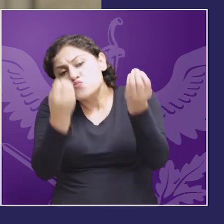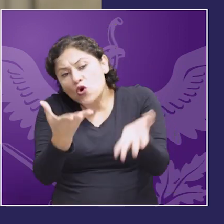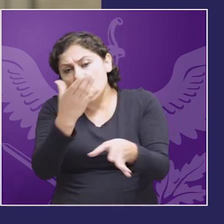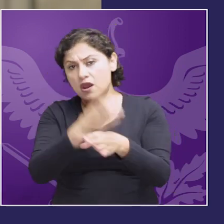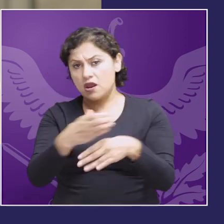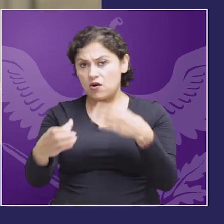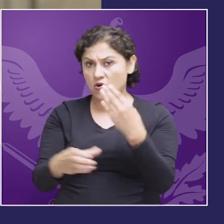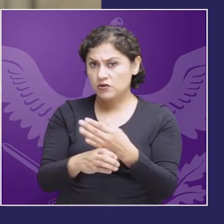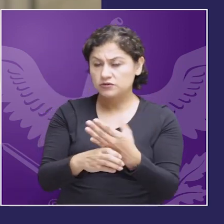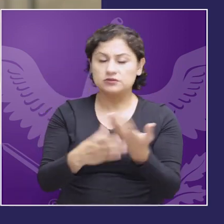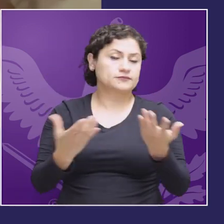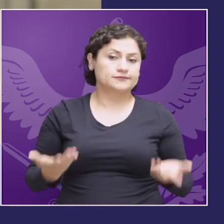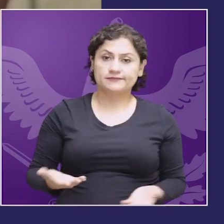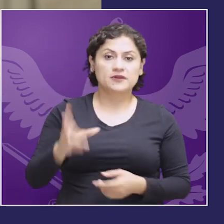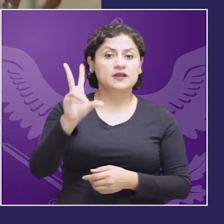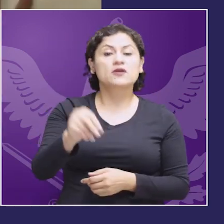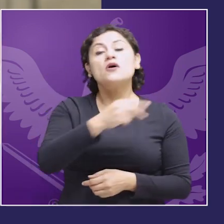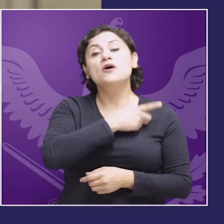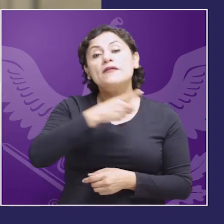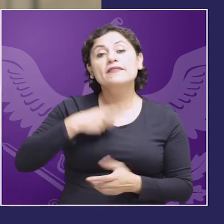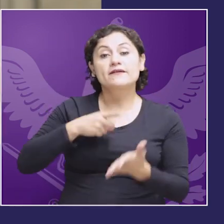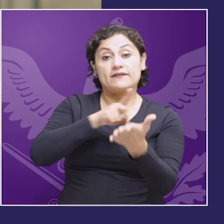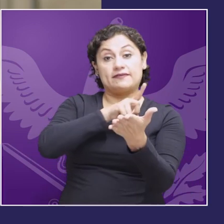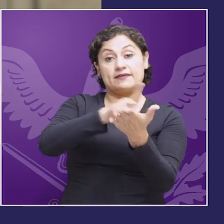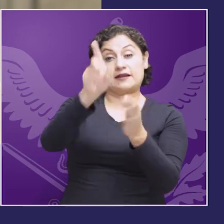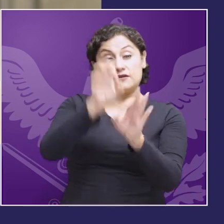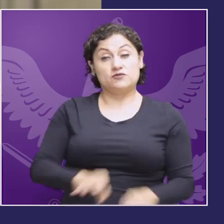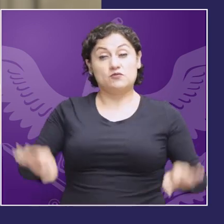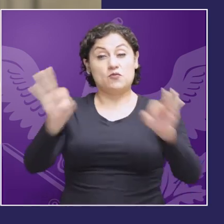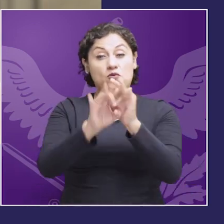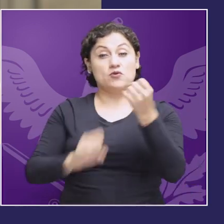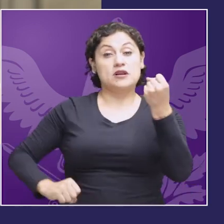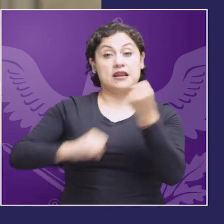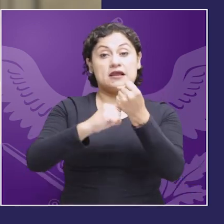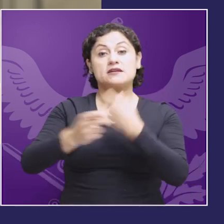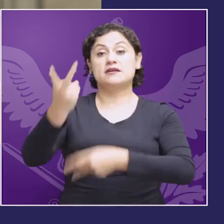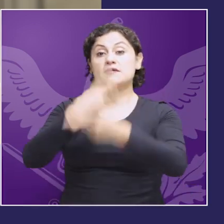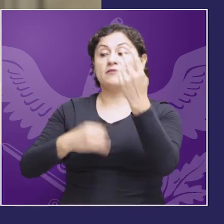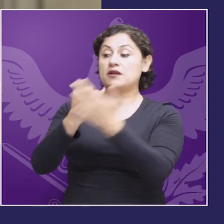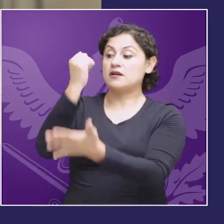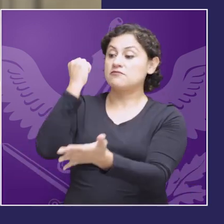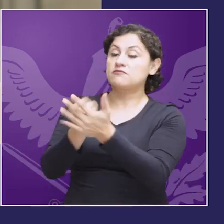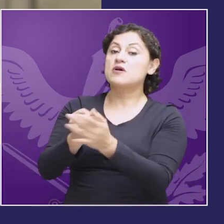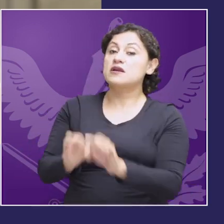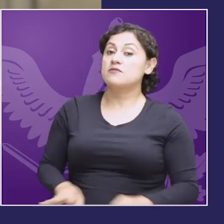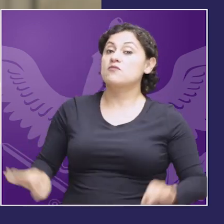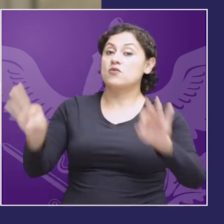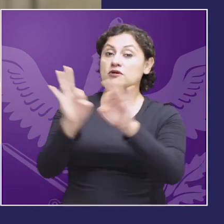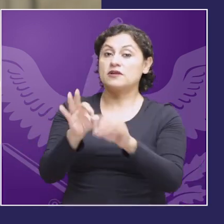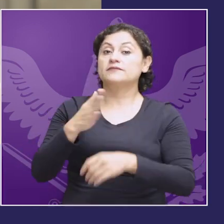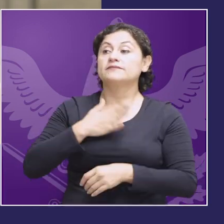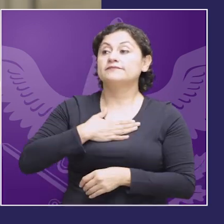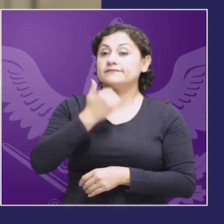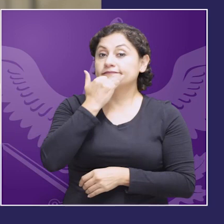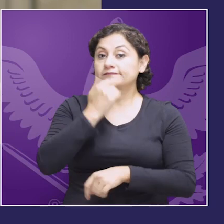acceso a la justicia es como, bueno, denle recursos, o sea, entender el acceso a la justicia como un derecho